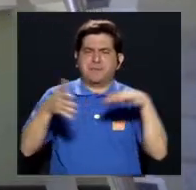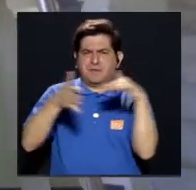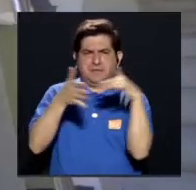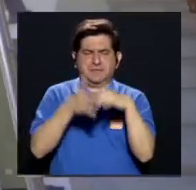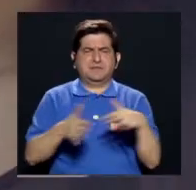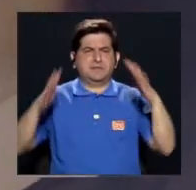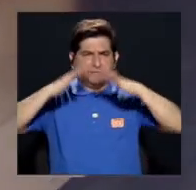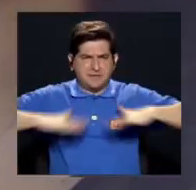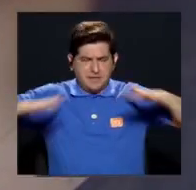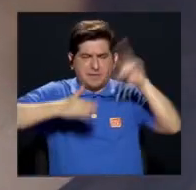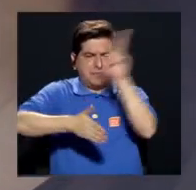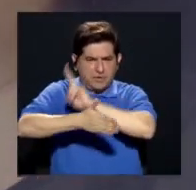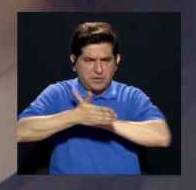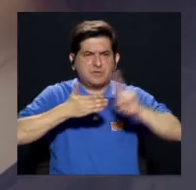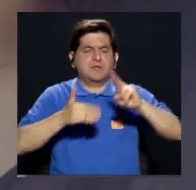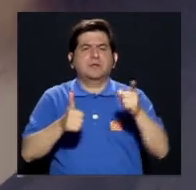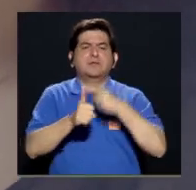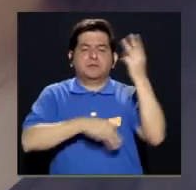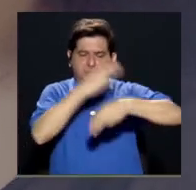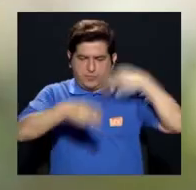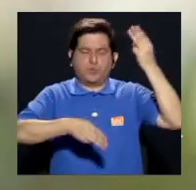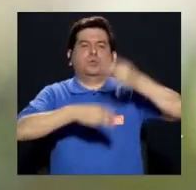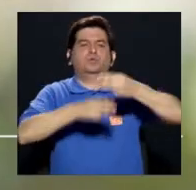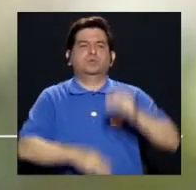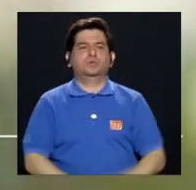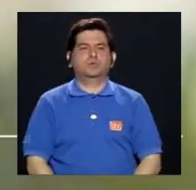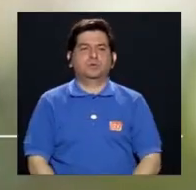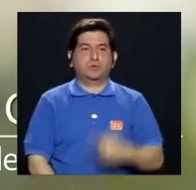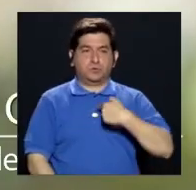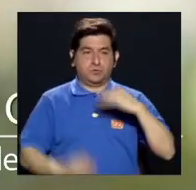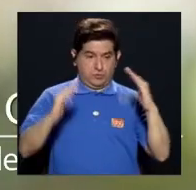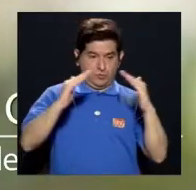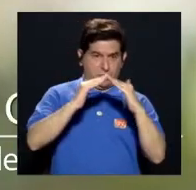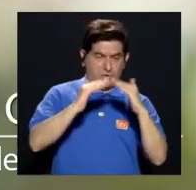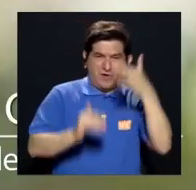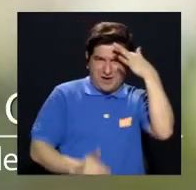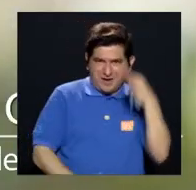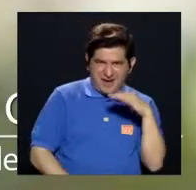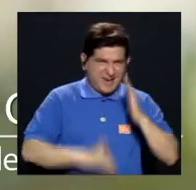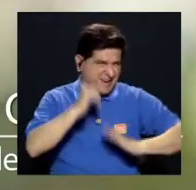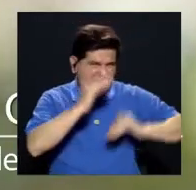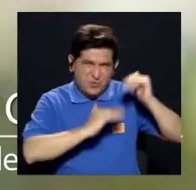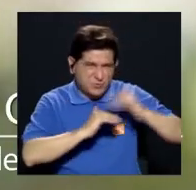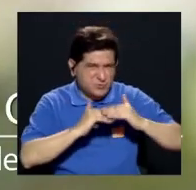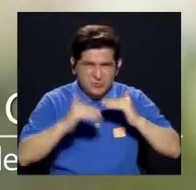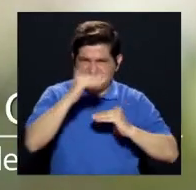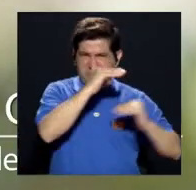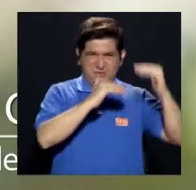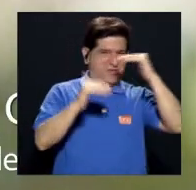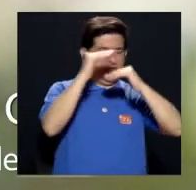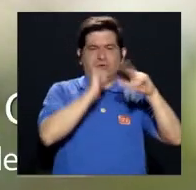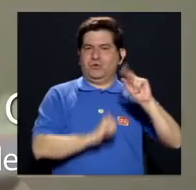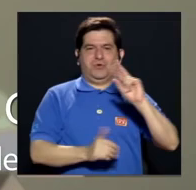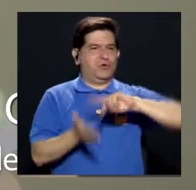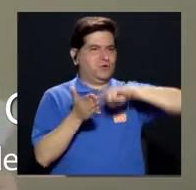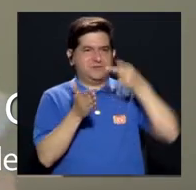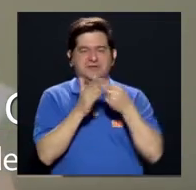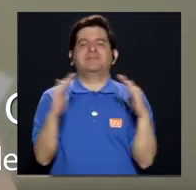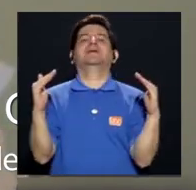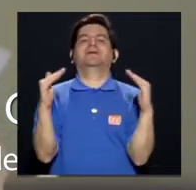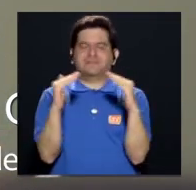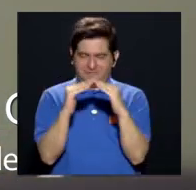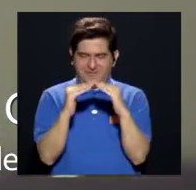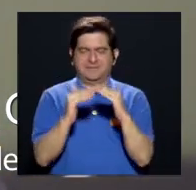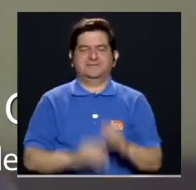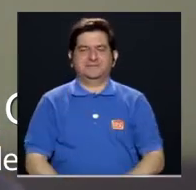ambiente de una universidad del primer mundo. Para mí, residencia es más que una construcción, más que un edificio, Para mí significa un hogar.